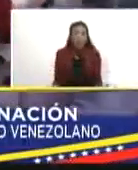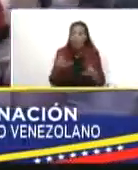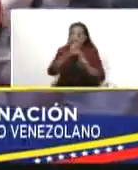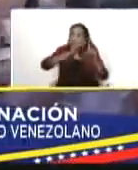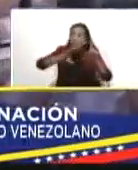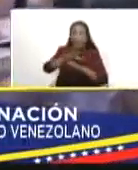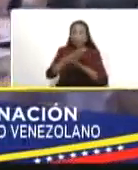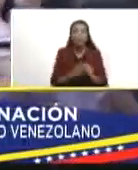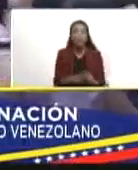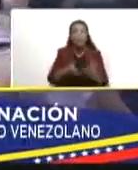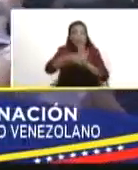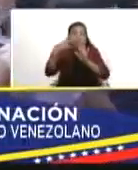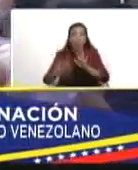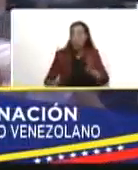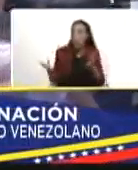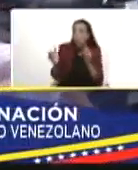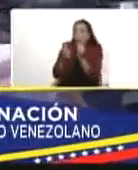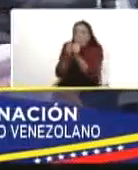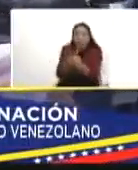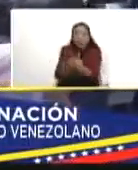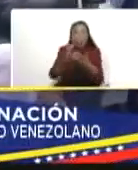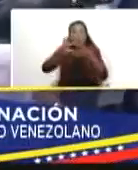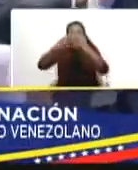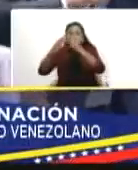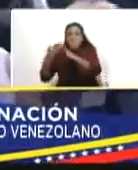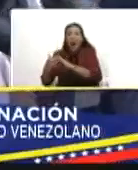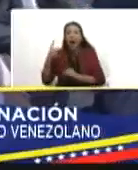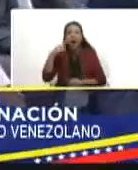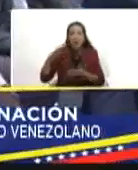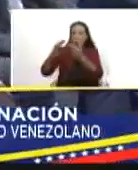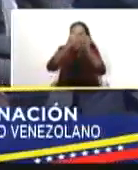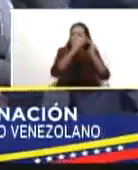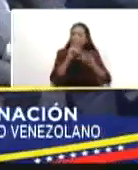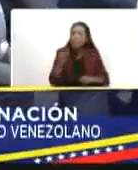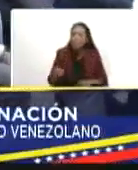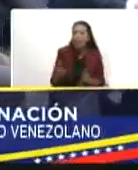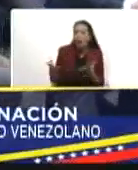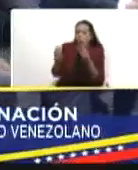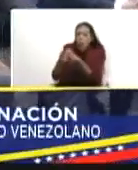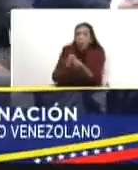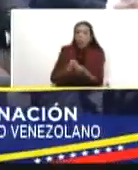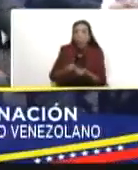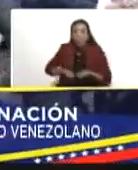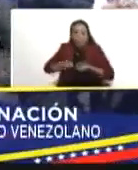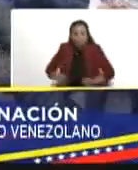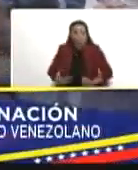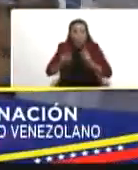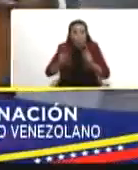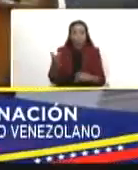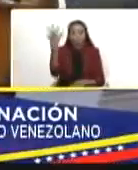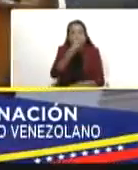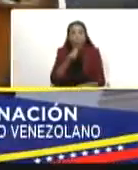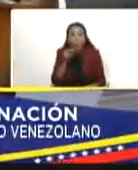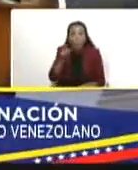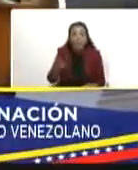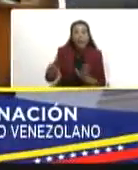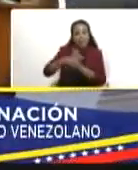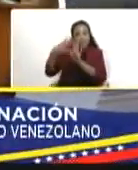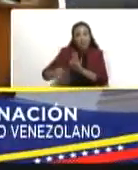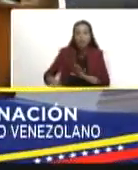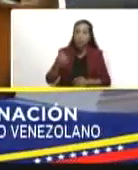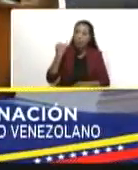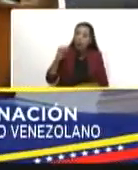cultura para acompañarlo en el barrio en la comunidad para darle oportunidades a nuestra